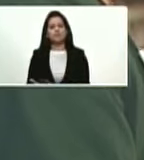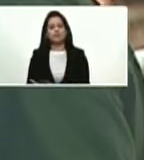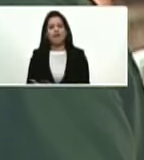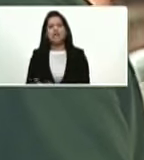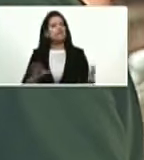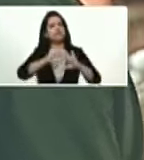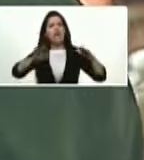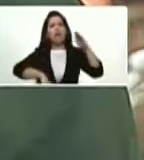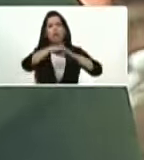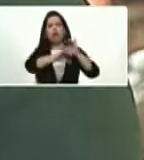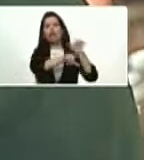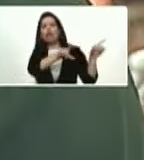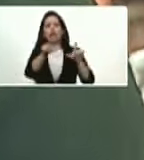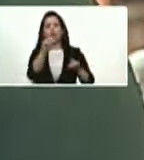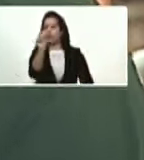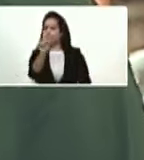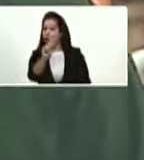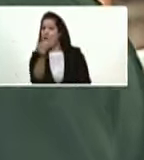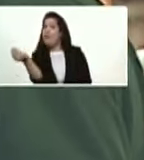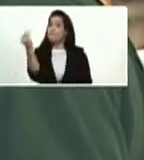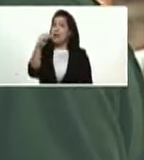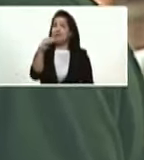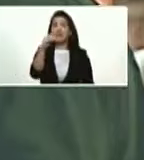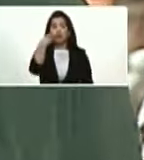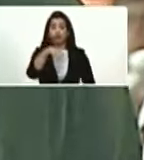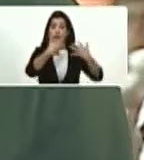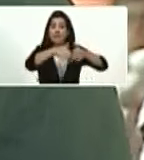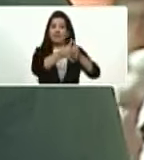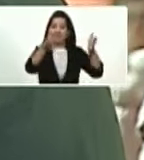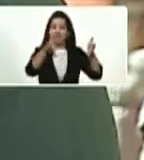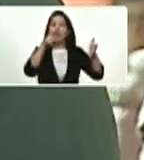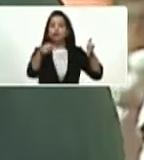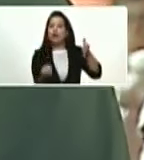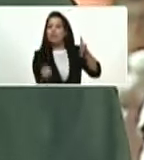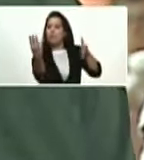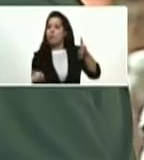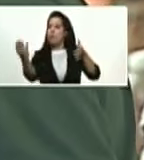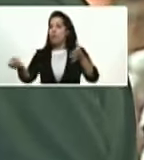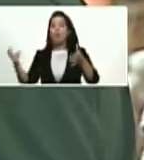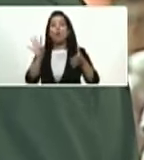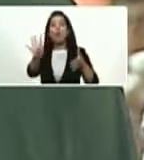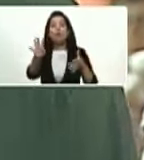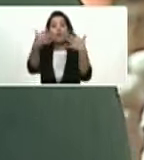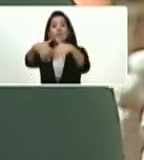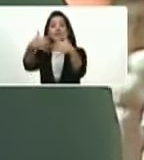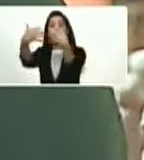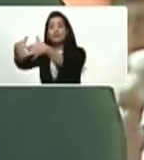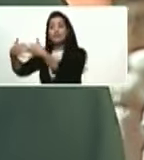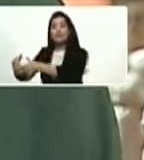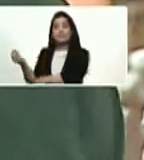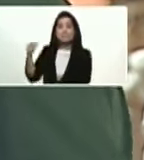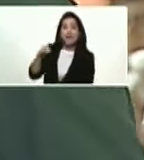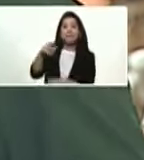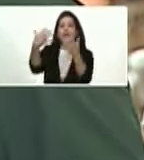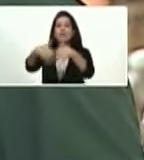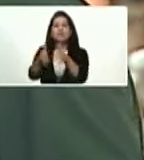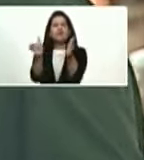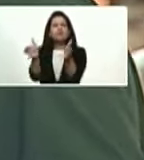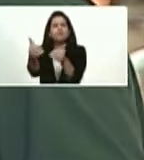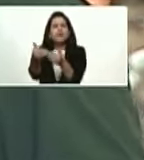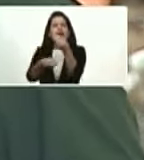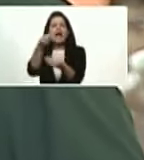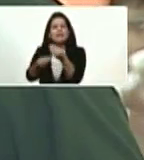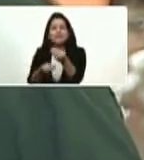Y no bastó ahí. Tenemos 4 empresas más. Una de producción de aquí. Tenemos una mini planta